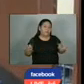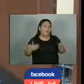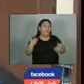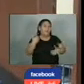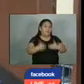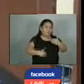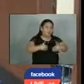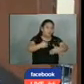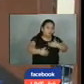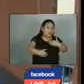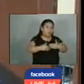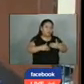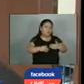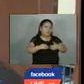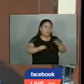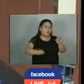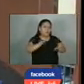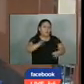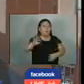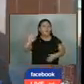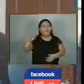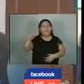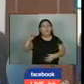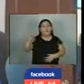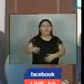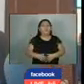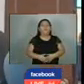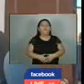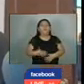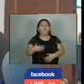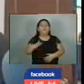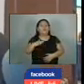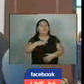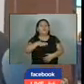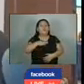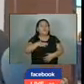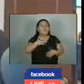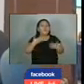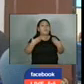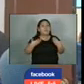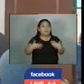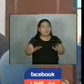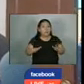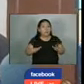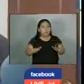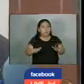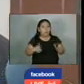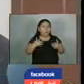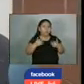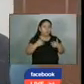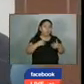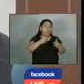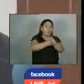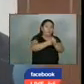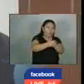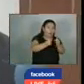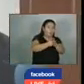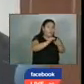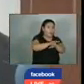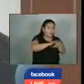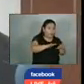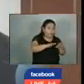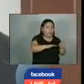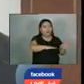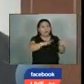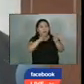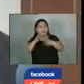en proceso en otra unidad de la Fiscalía General de la República. Y ya prácticamente hasta que se le den medidas o salga del otro delito, va a